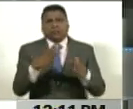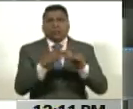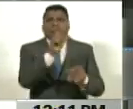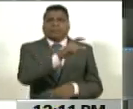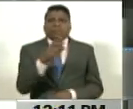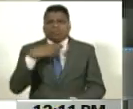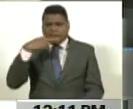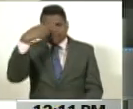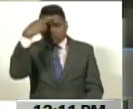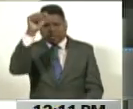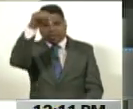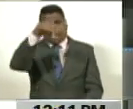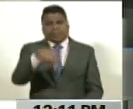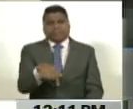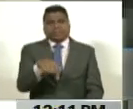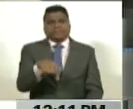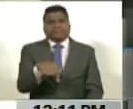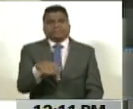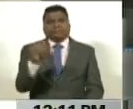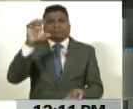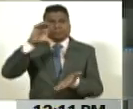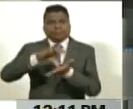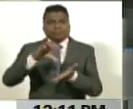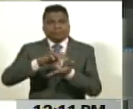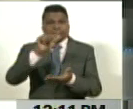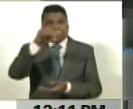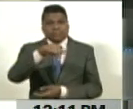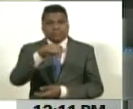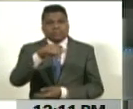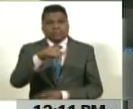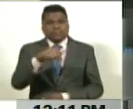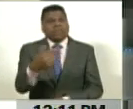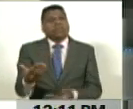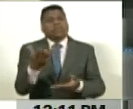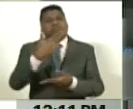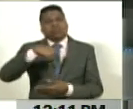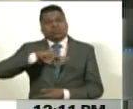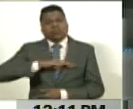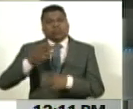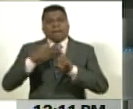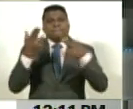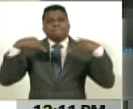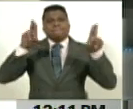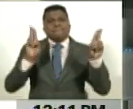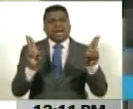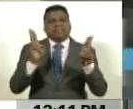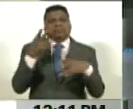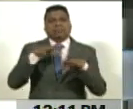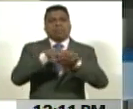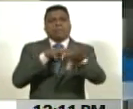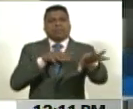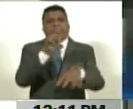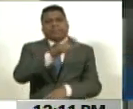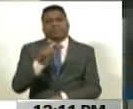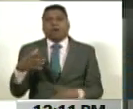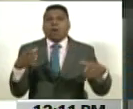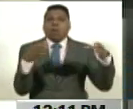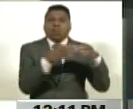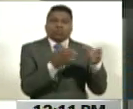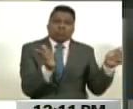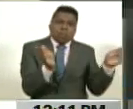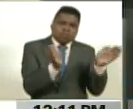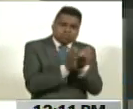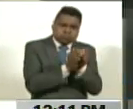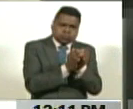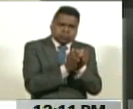acá, de los Altos Mirandinos, de la capital del estado Miranda, que los que queremos paz somos mucho más. Aquellos pequeños grupos, aquellos